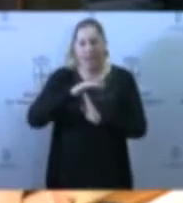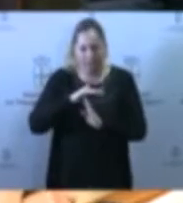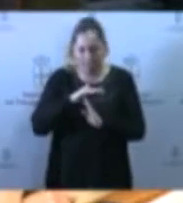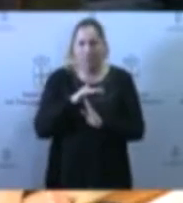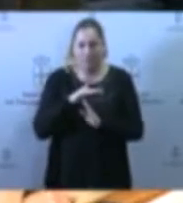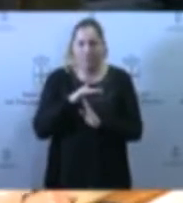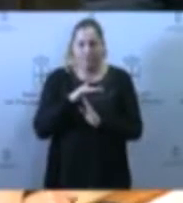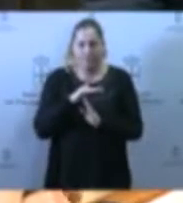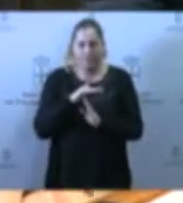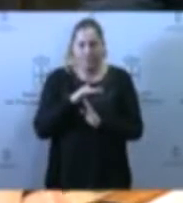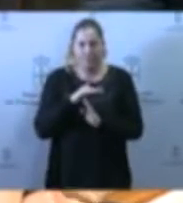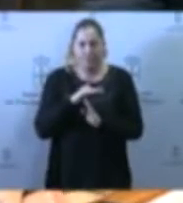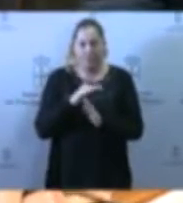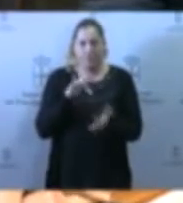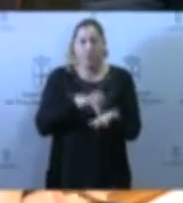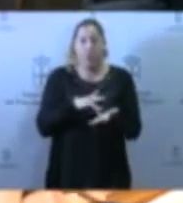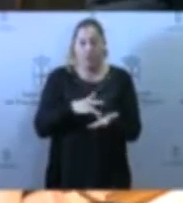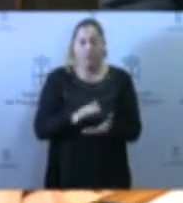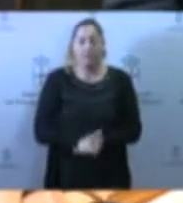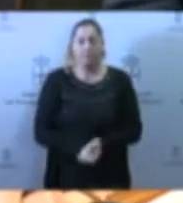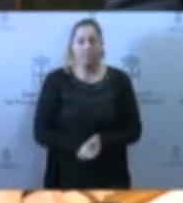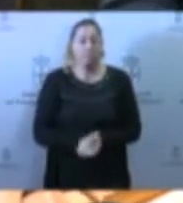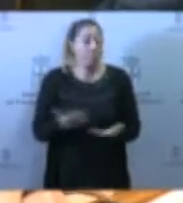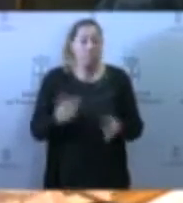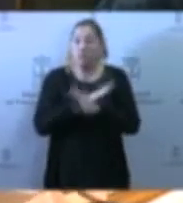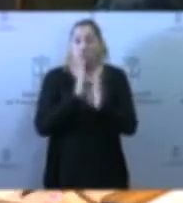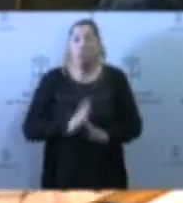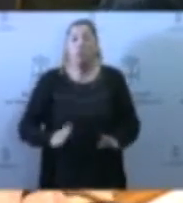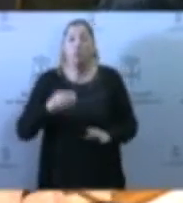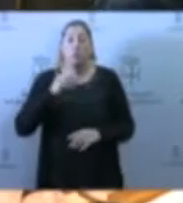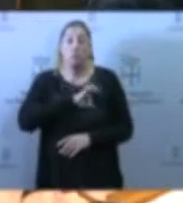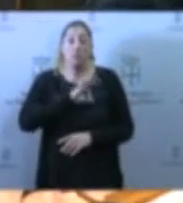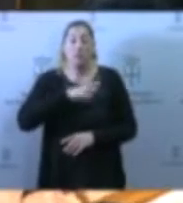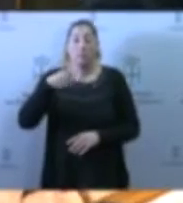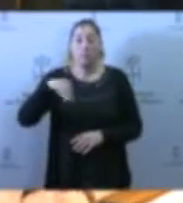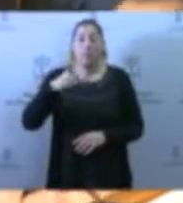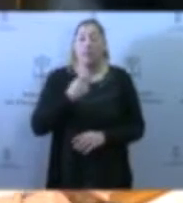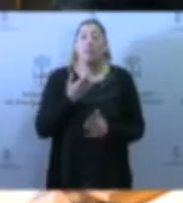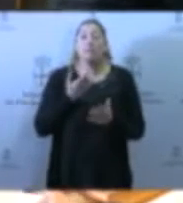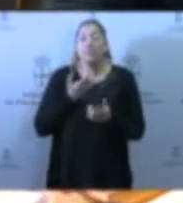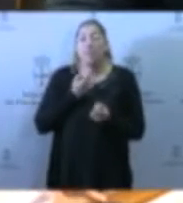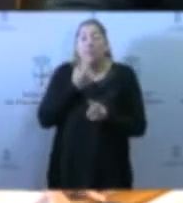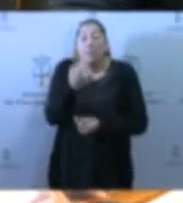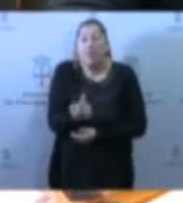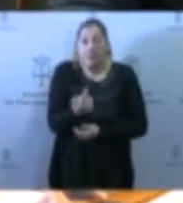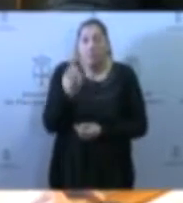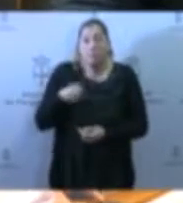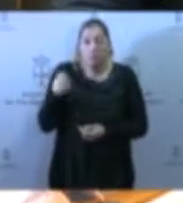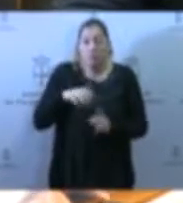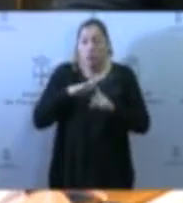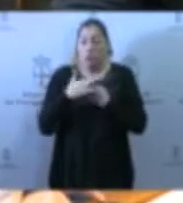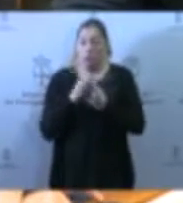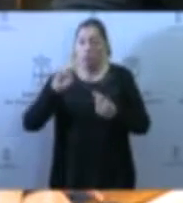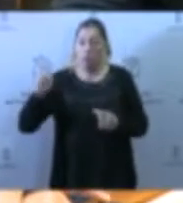haber tenido esta por el momento en que se produjo. Acabo, señor presidente, expresando, y como ya hice en otros contextos, la